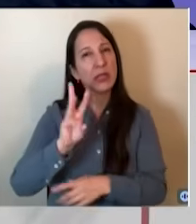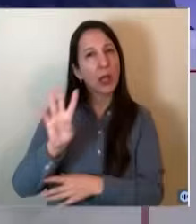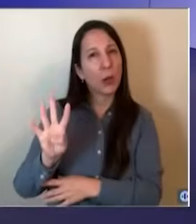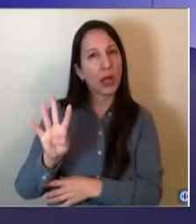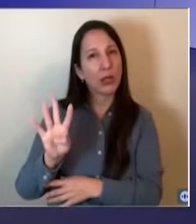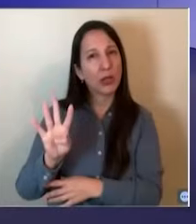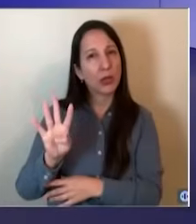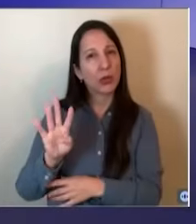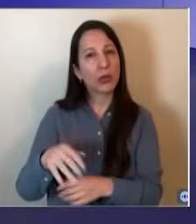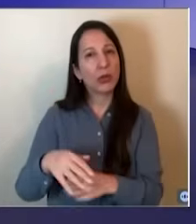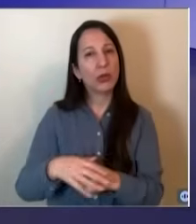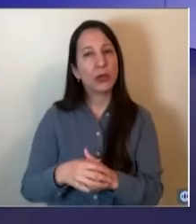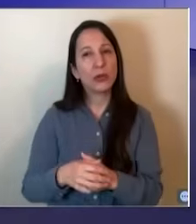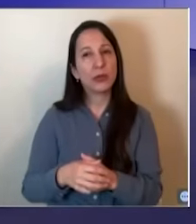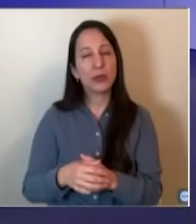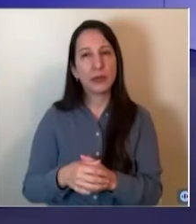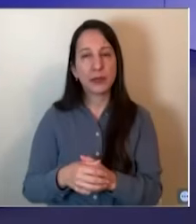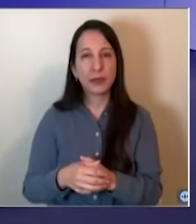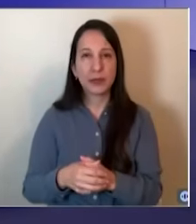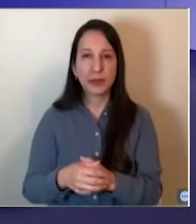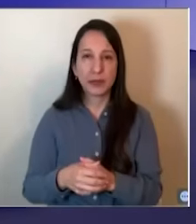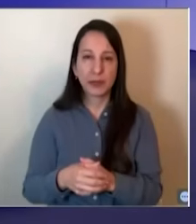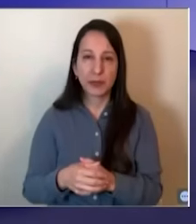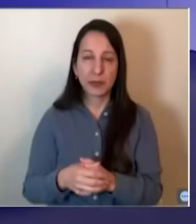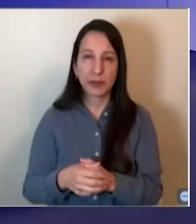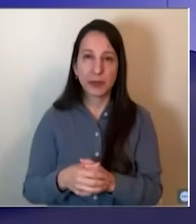¿verdad? pantalla, entonces, por favor.